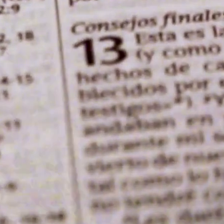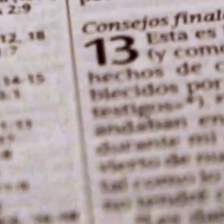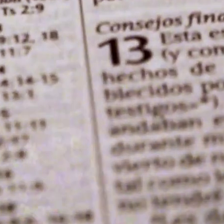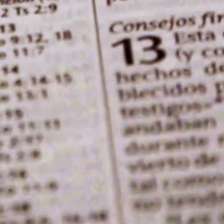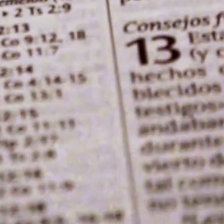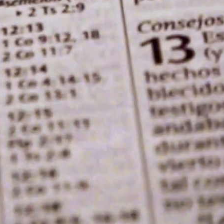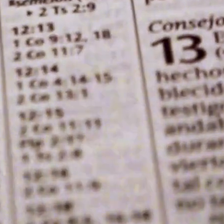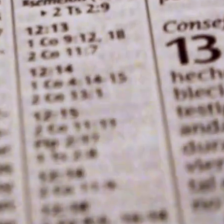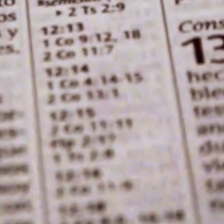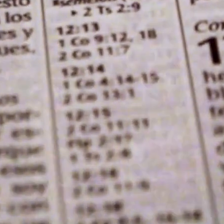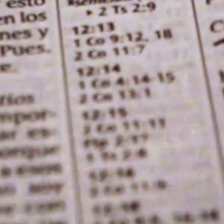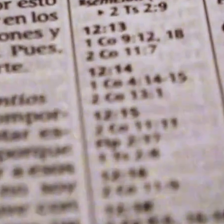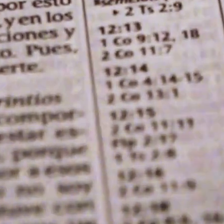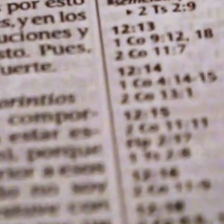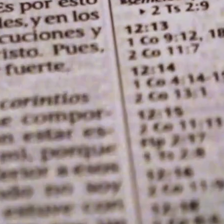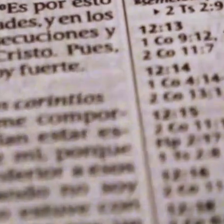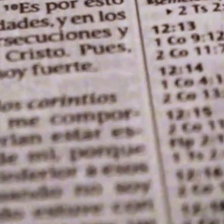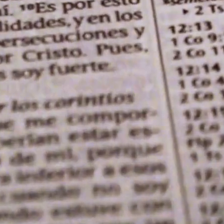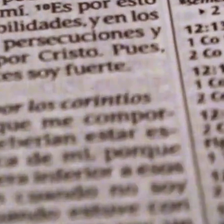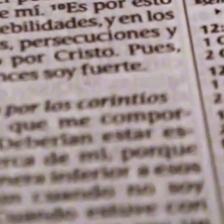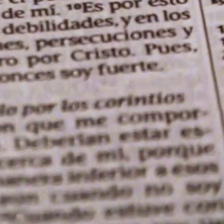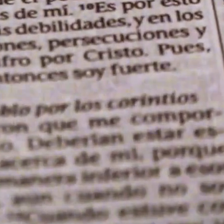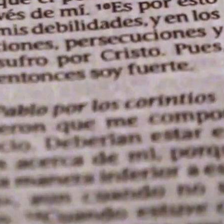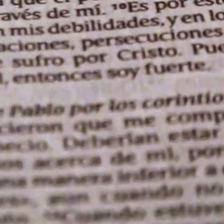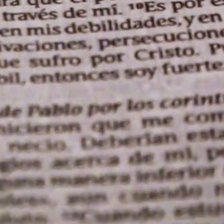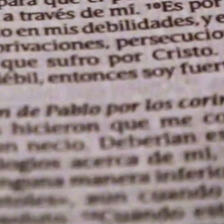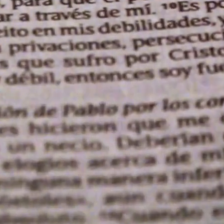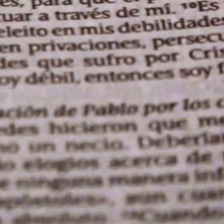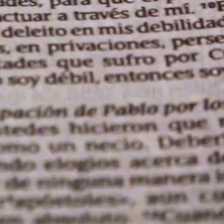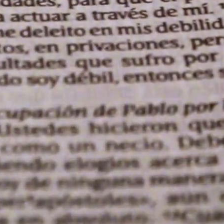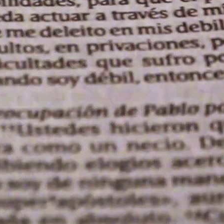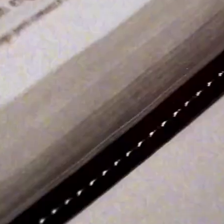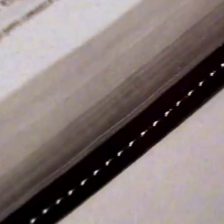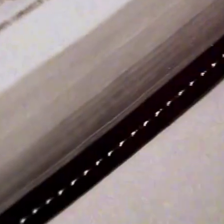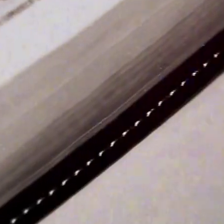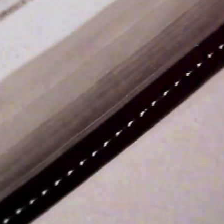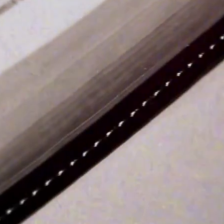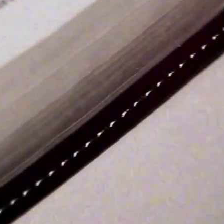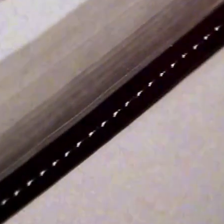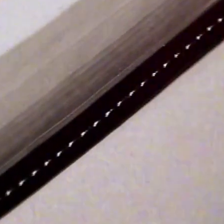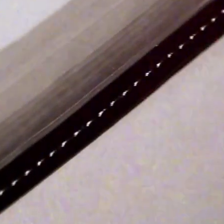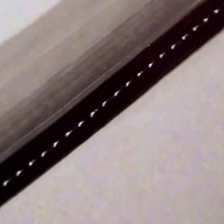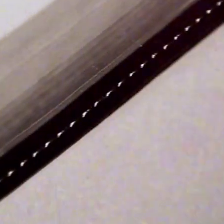No te veo, pero te siento. Saque este momento